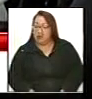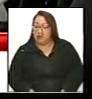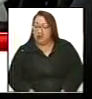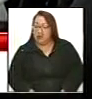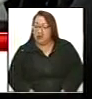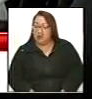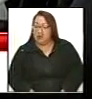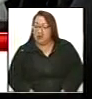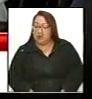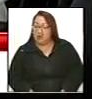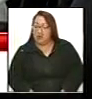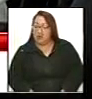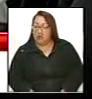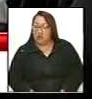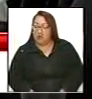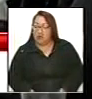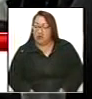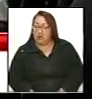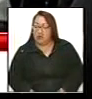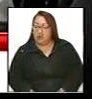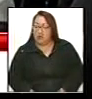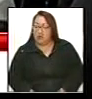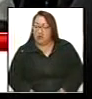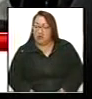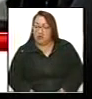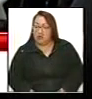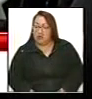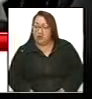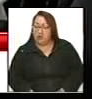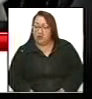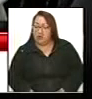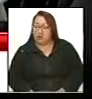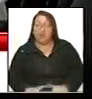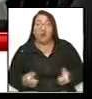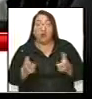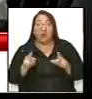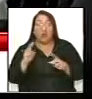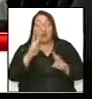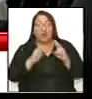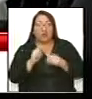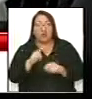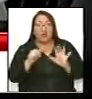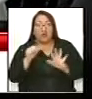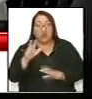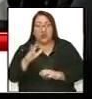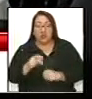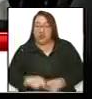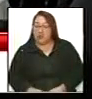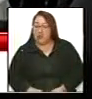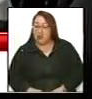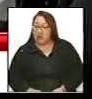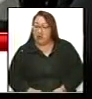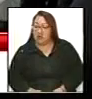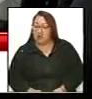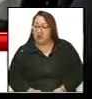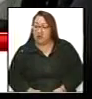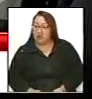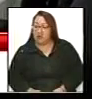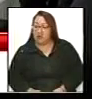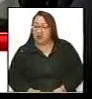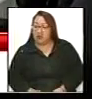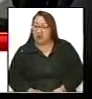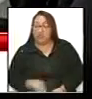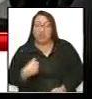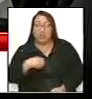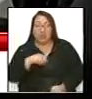aliados estratégicos en el tema, pero a su vez también, cuando revisamos el 163, si nosotros estamos en